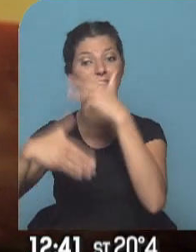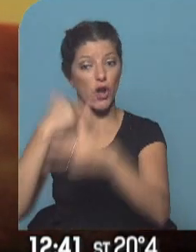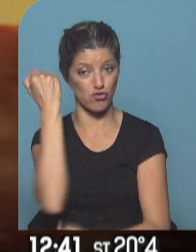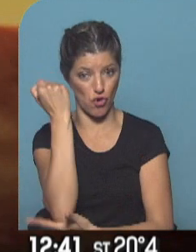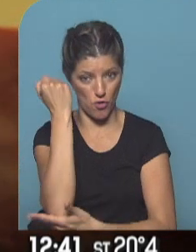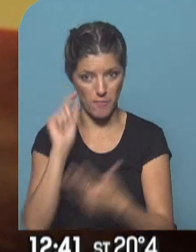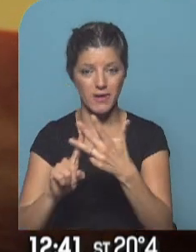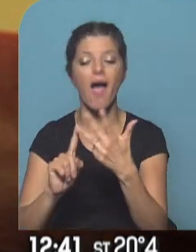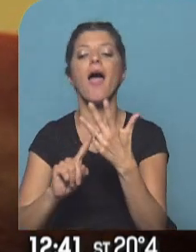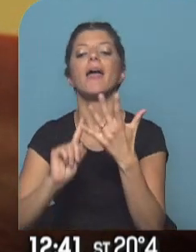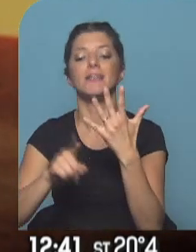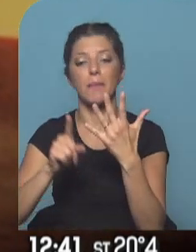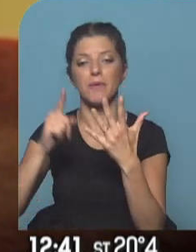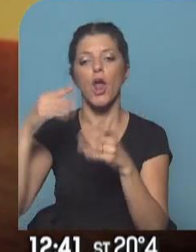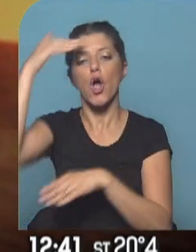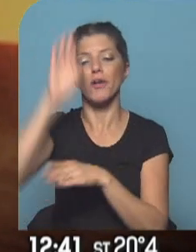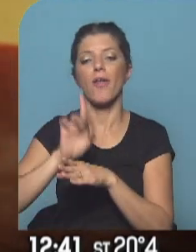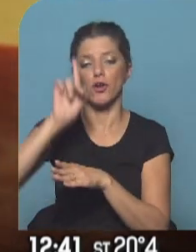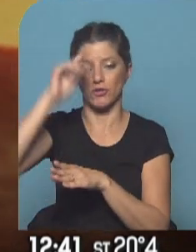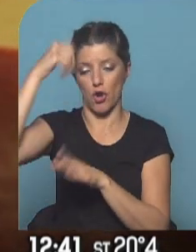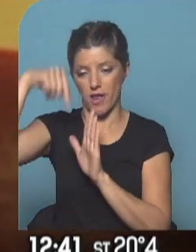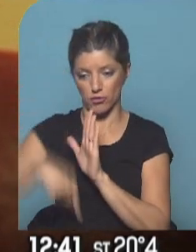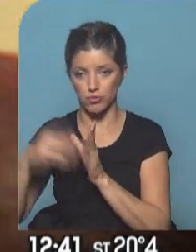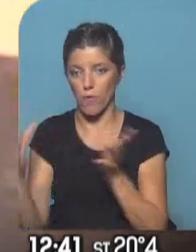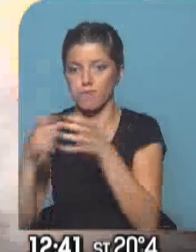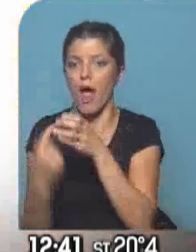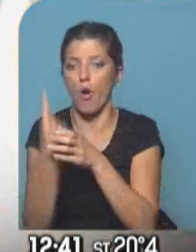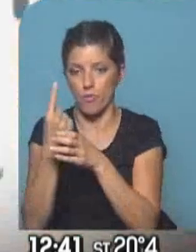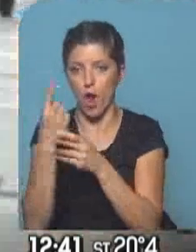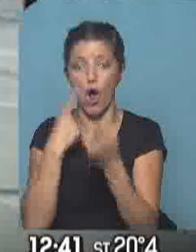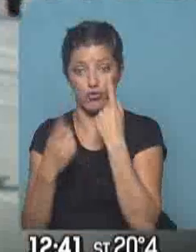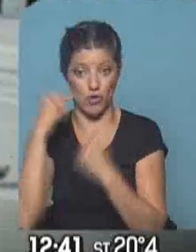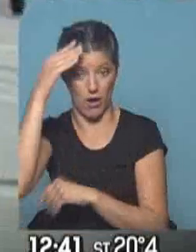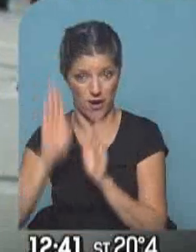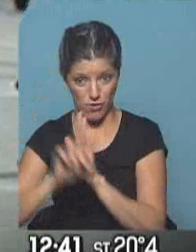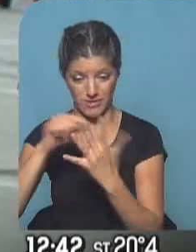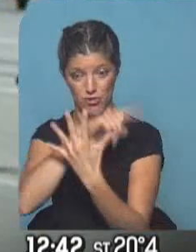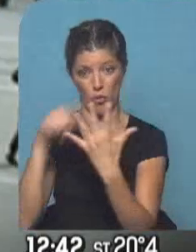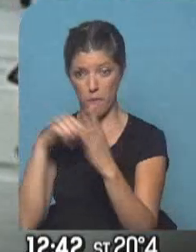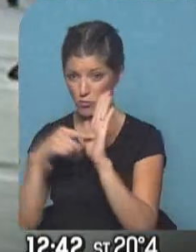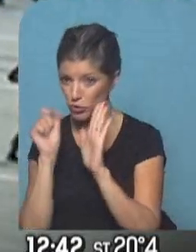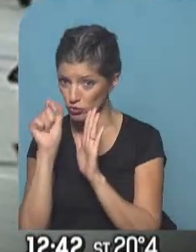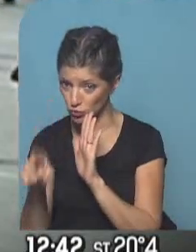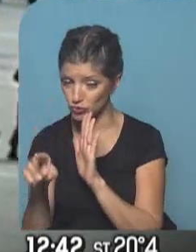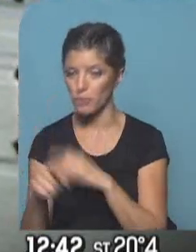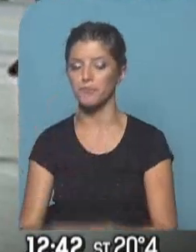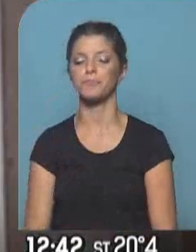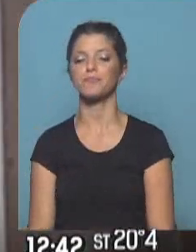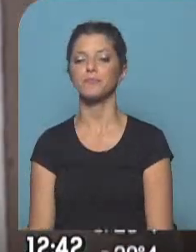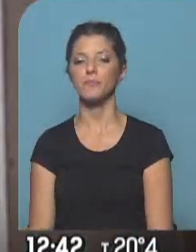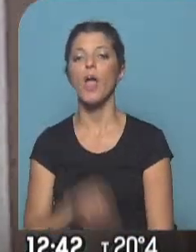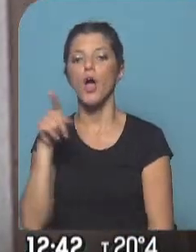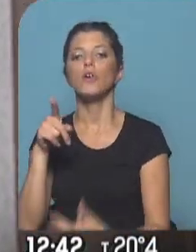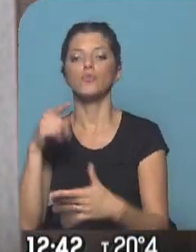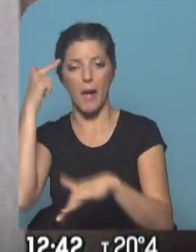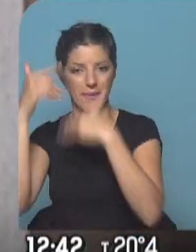y la reunificación de Corea bajo control norcoreano. La capacidad de disuasión norcoreana fue